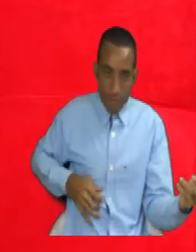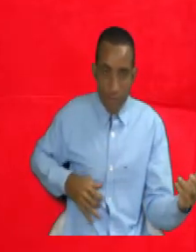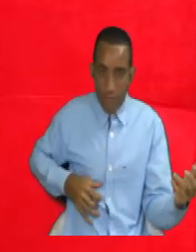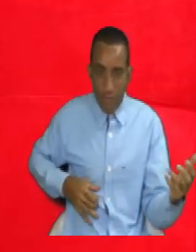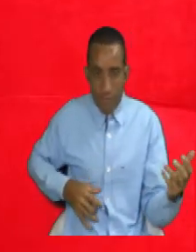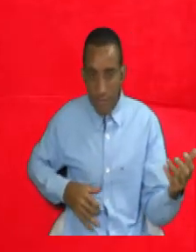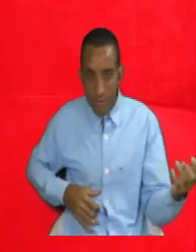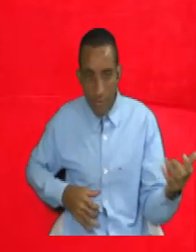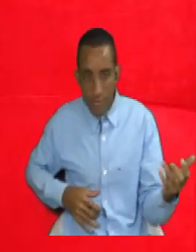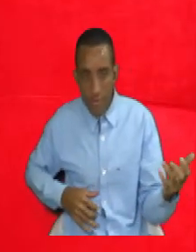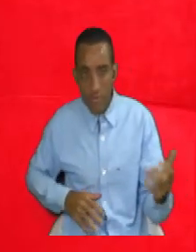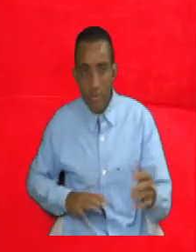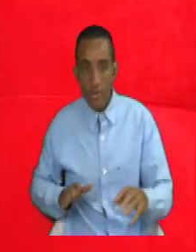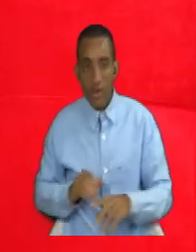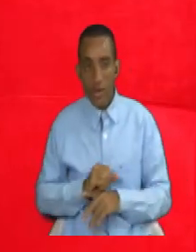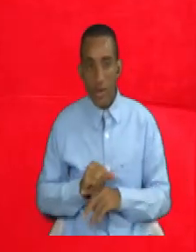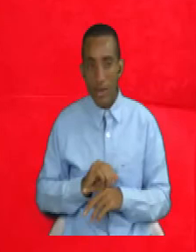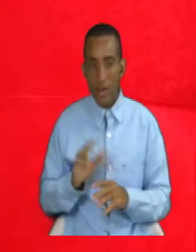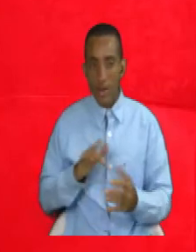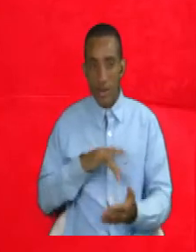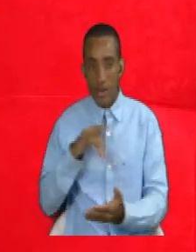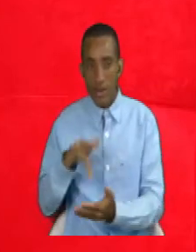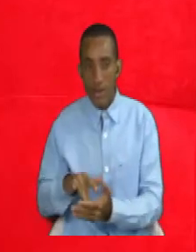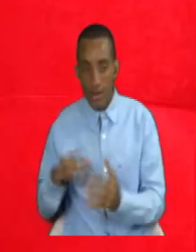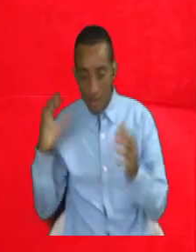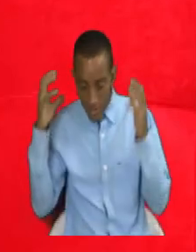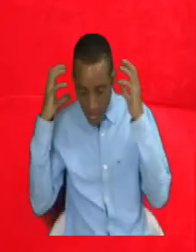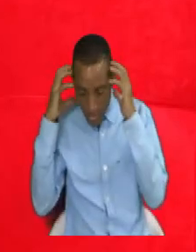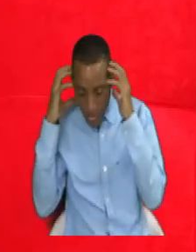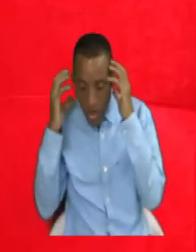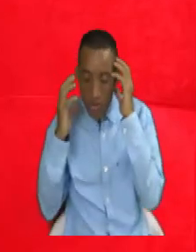melodía y luego que llegamos al estudio, hombre, esto